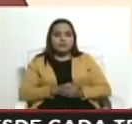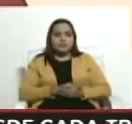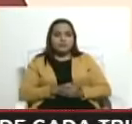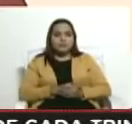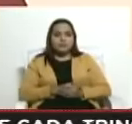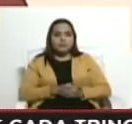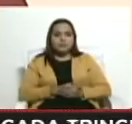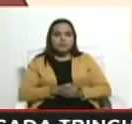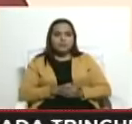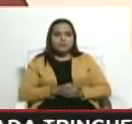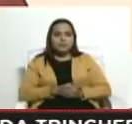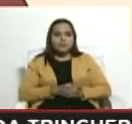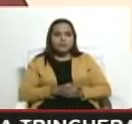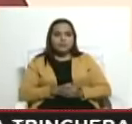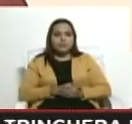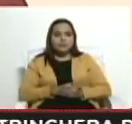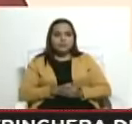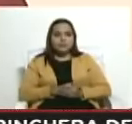Fabiana,